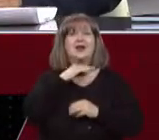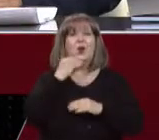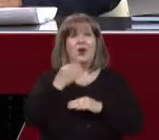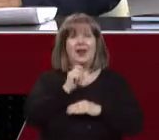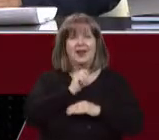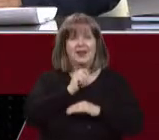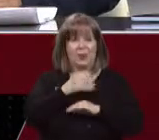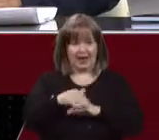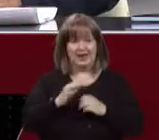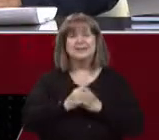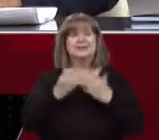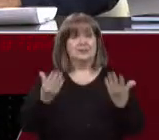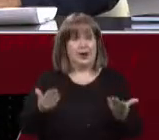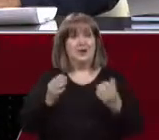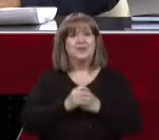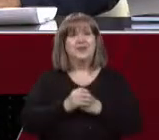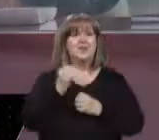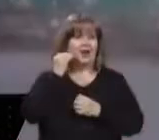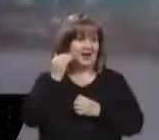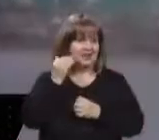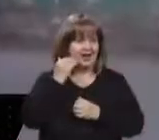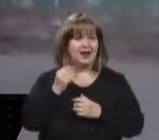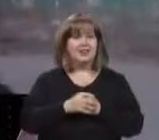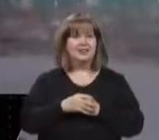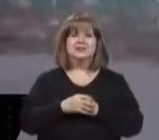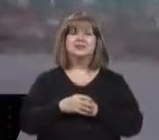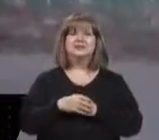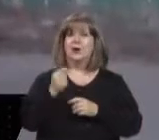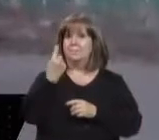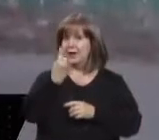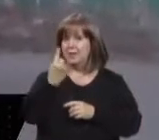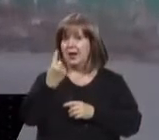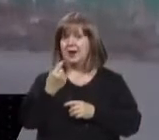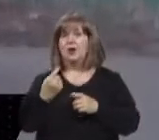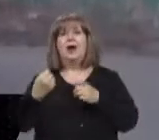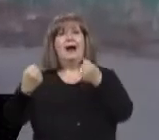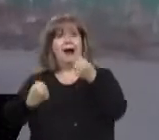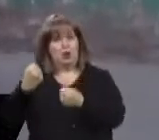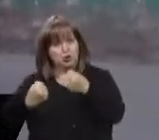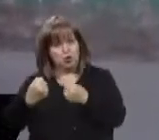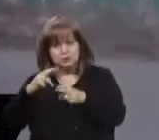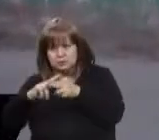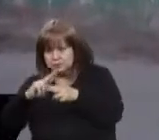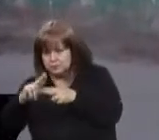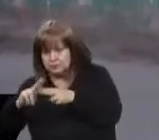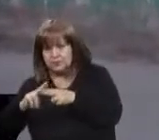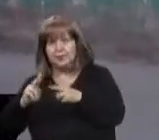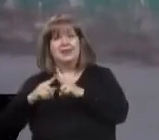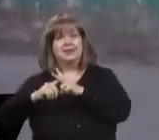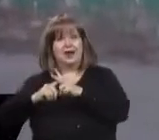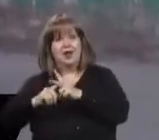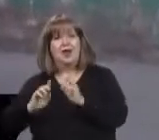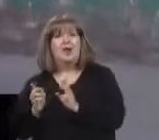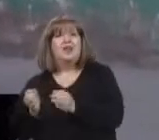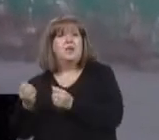Chicos, ¿cómo están? El gusto de saludarlos. Bueno, la segunda parte de lo que estaban viendo. Primero, poner los autos en condiciones. Segundo, hacer y pagar la RTO